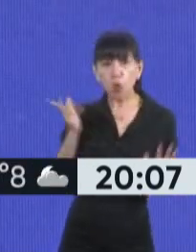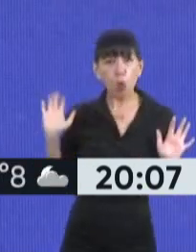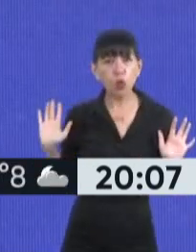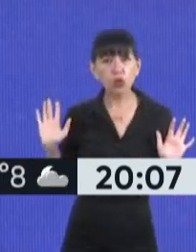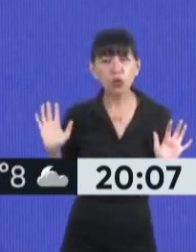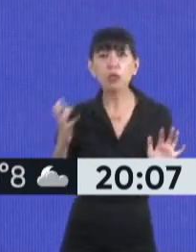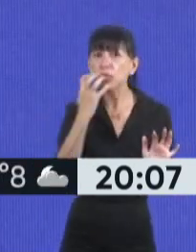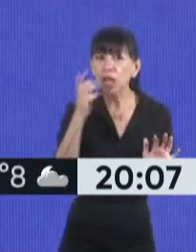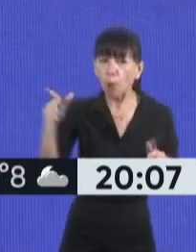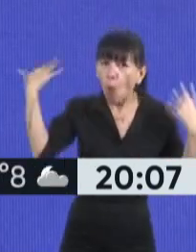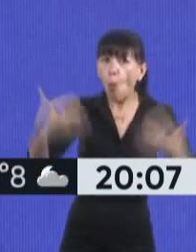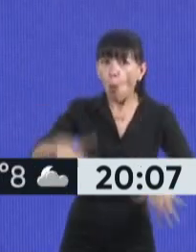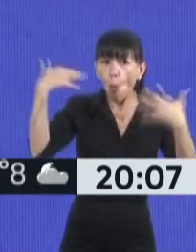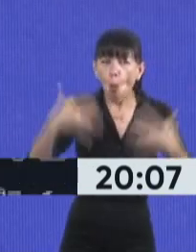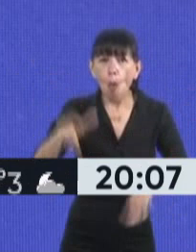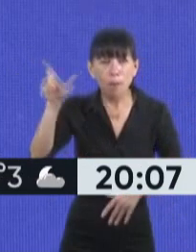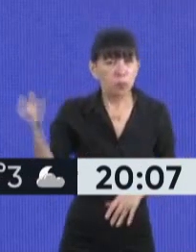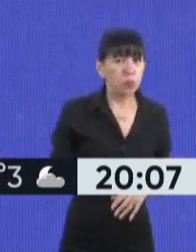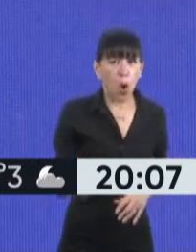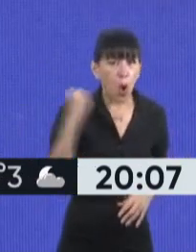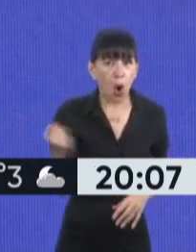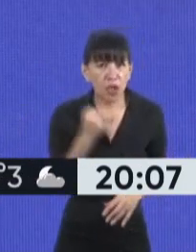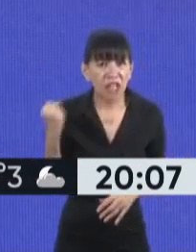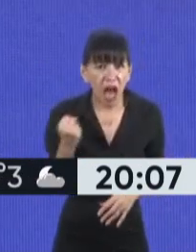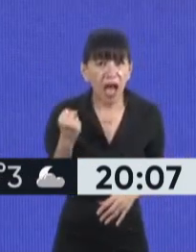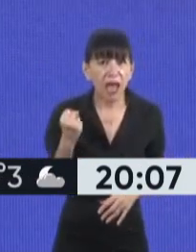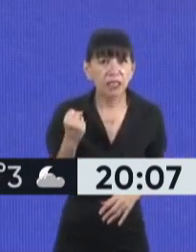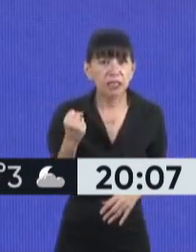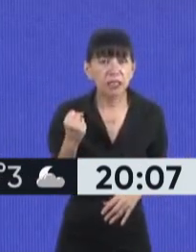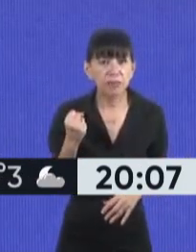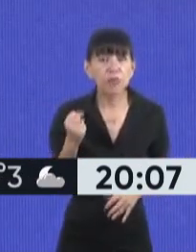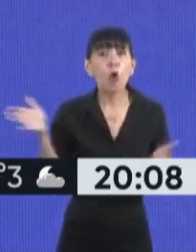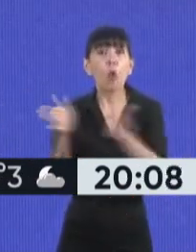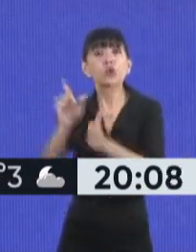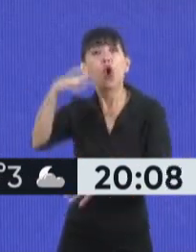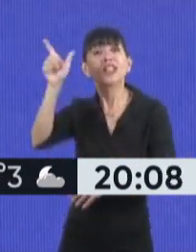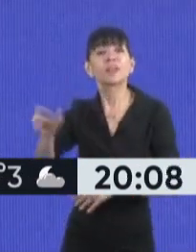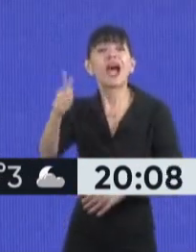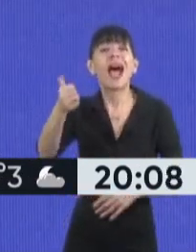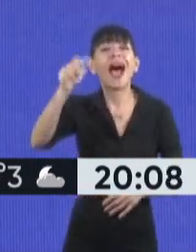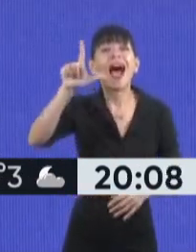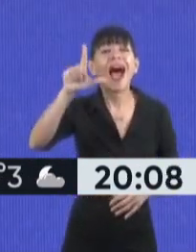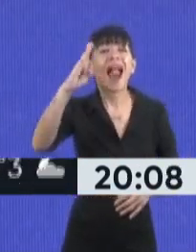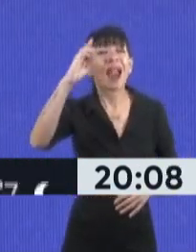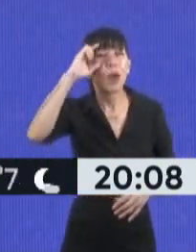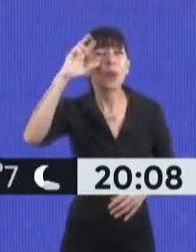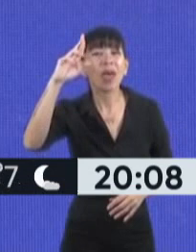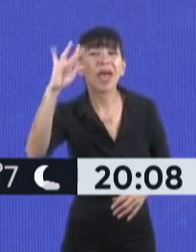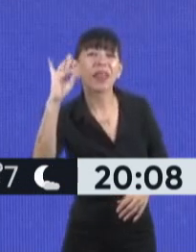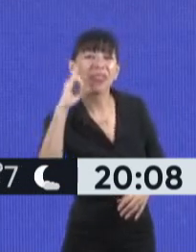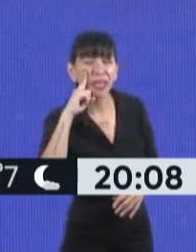Sarmiento fue un hombre enorme, inmenso, que con Alberdi avanzó, propugnó,